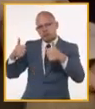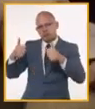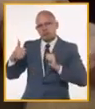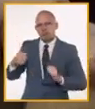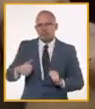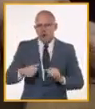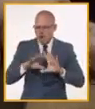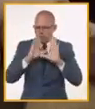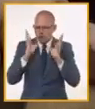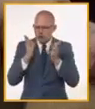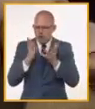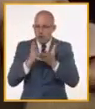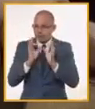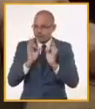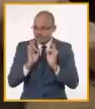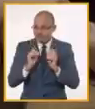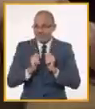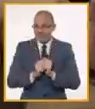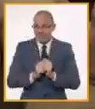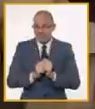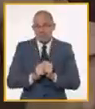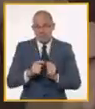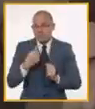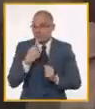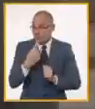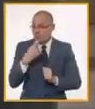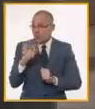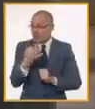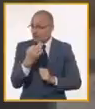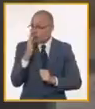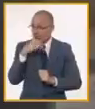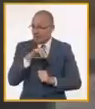esas observaciones que nada es perfecto.